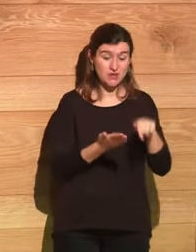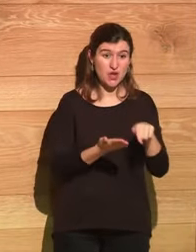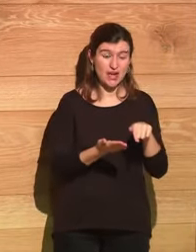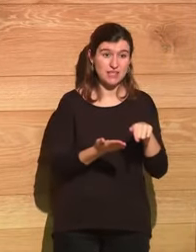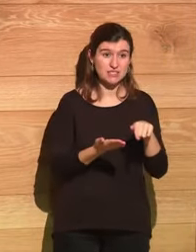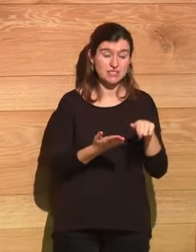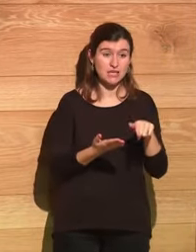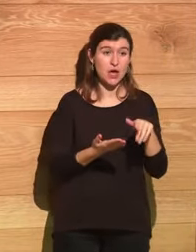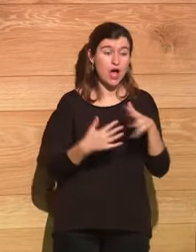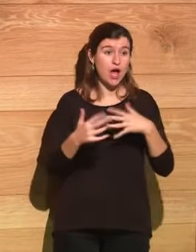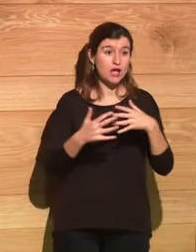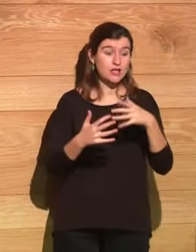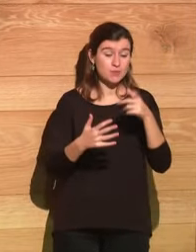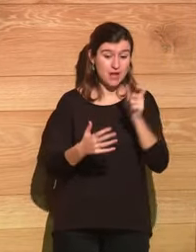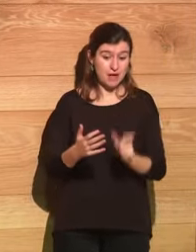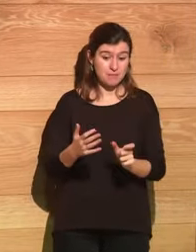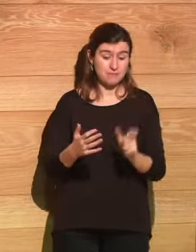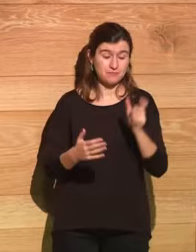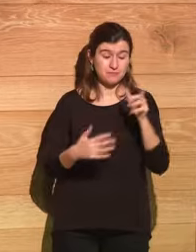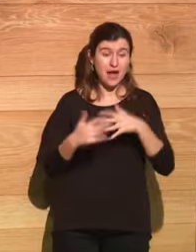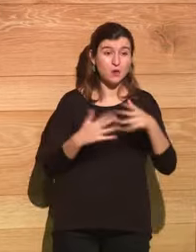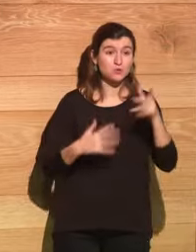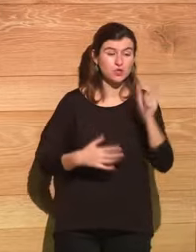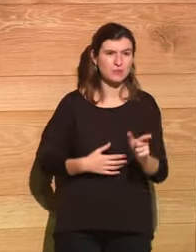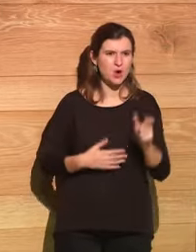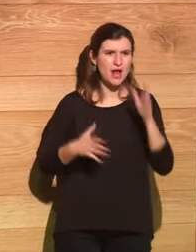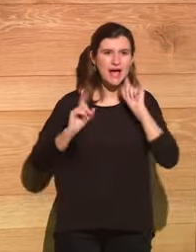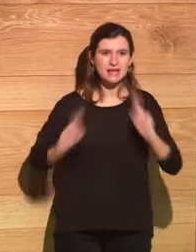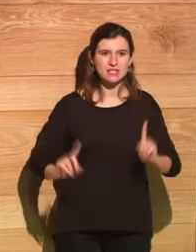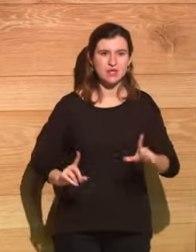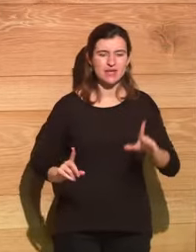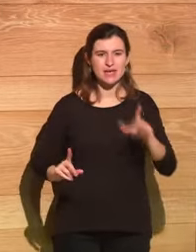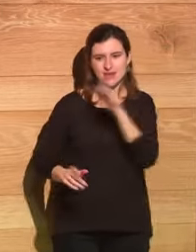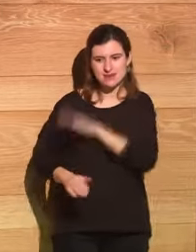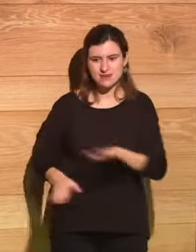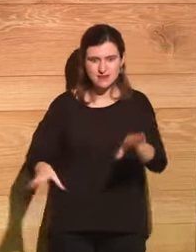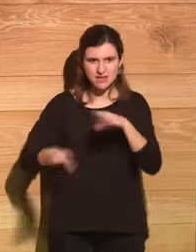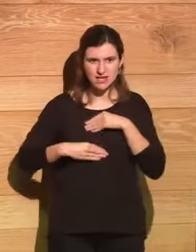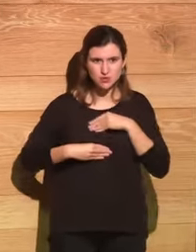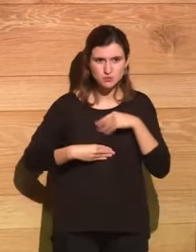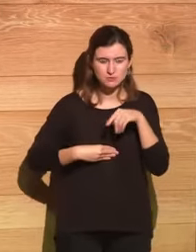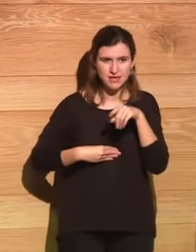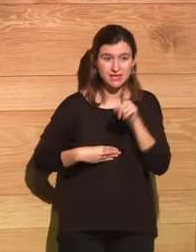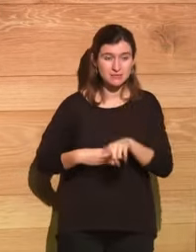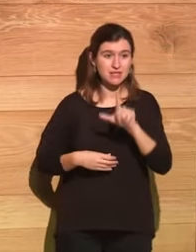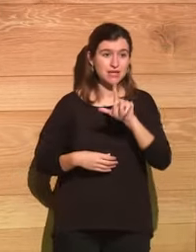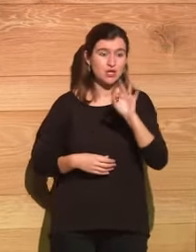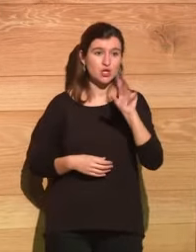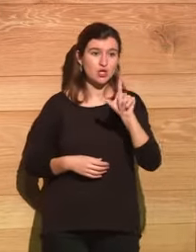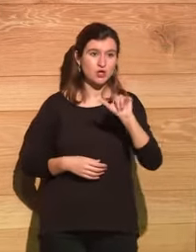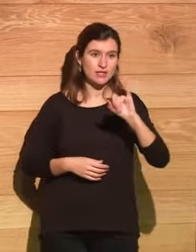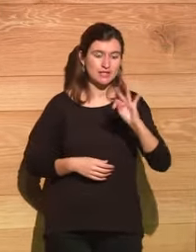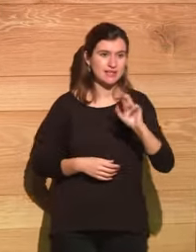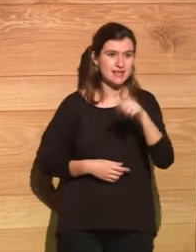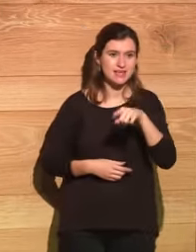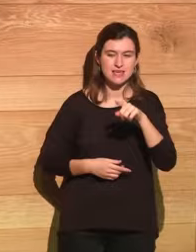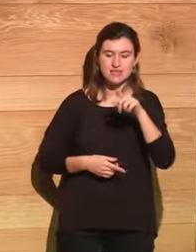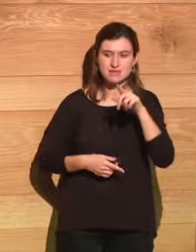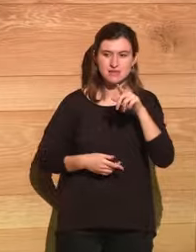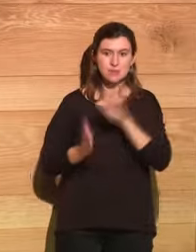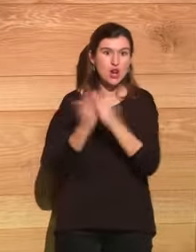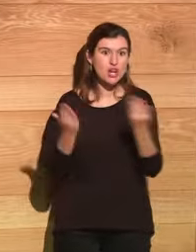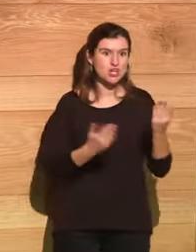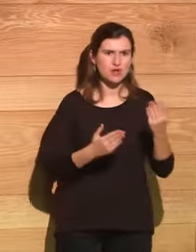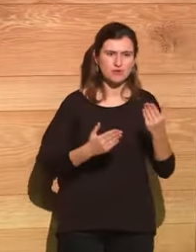sobre el deseo de una niña también, ¿no? Hablamos mucho de Lolitas y hablamos mucho de grandes obras escritas